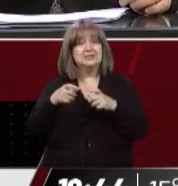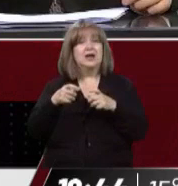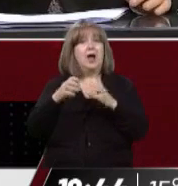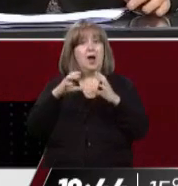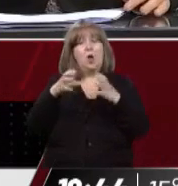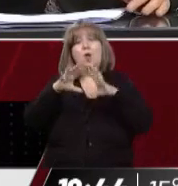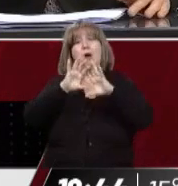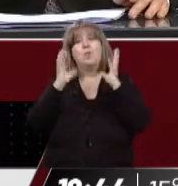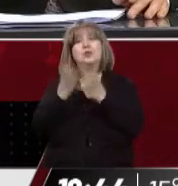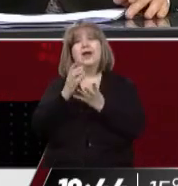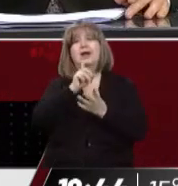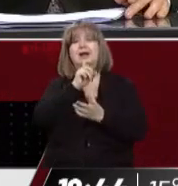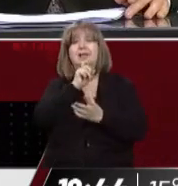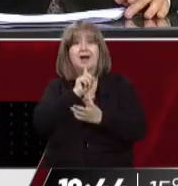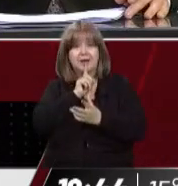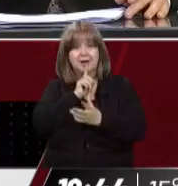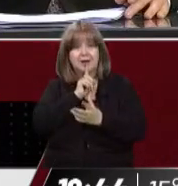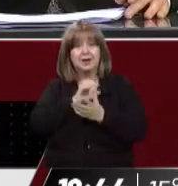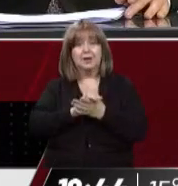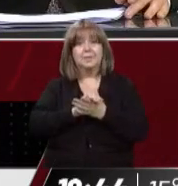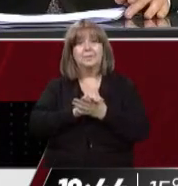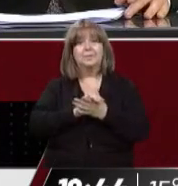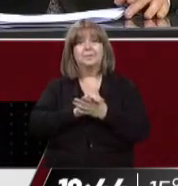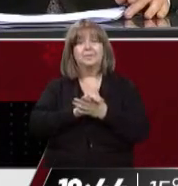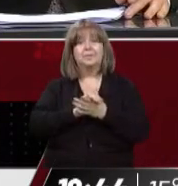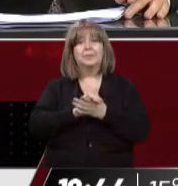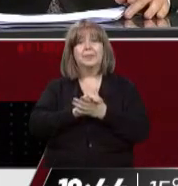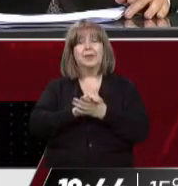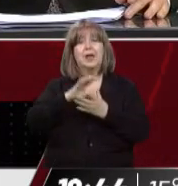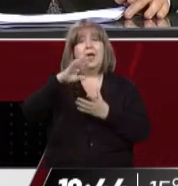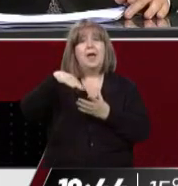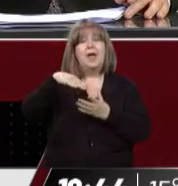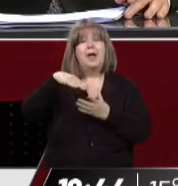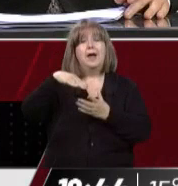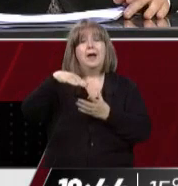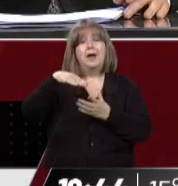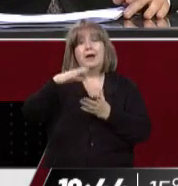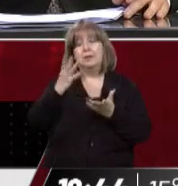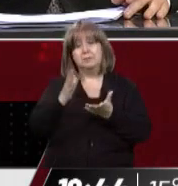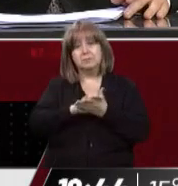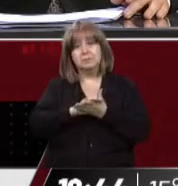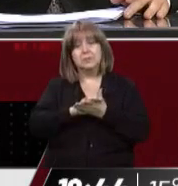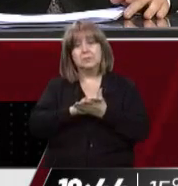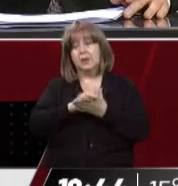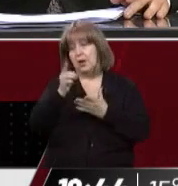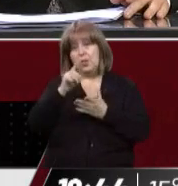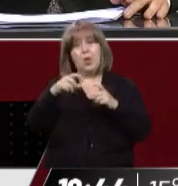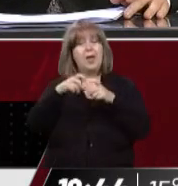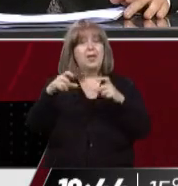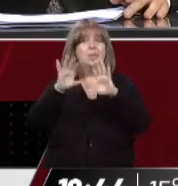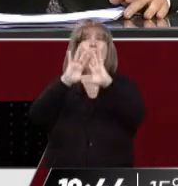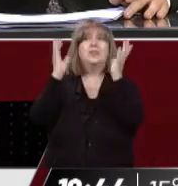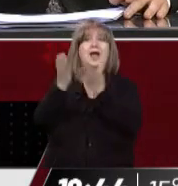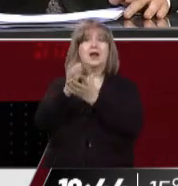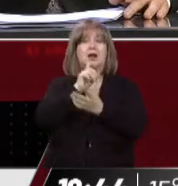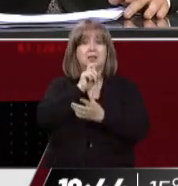Qatar. Yo pregunto por las dudas. Ah, puede ser. En Miami no, en New Jersey, perdón. No es que tenés pensado seguir a la